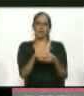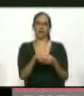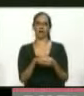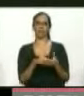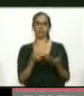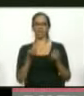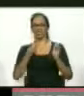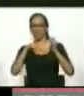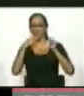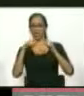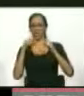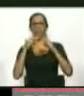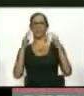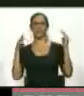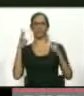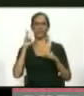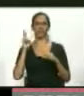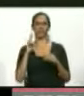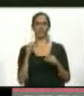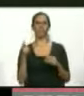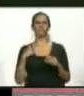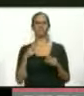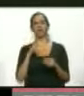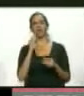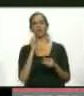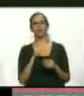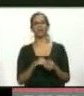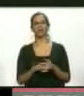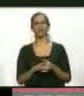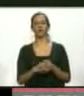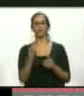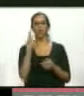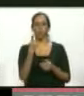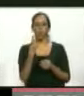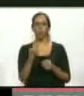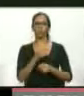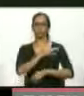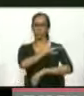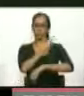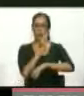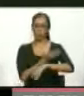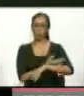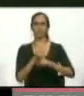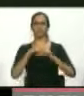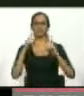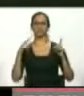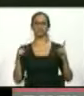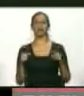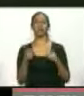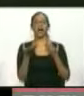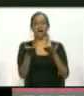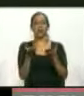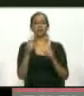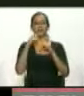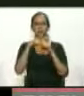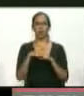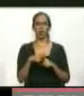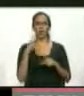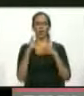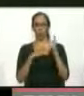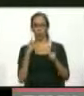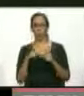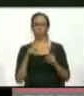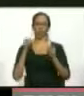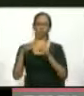exportan desde panamá y venezuela estaríamos hablando de una gran potencia energética a eso súmenle los productos agropecuarios